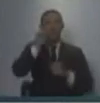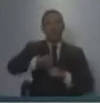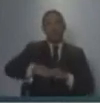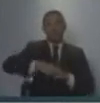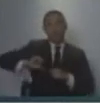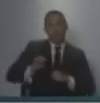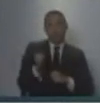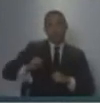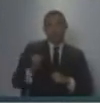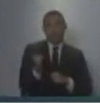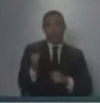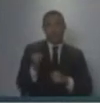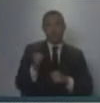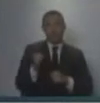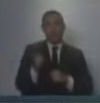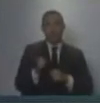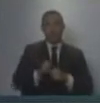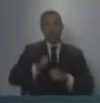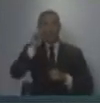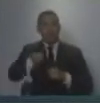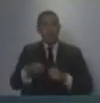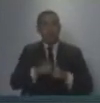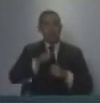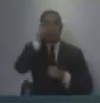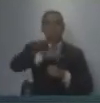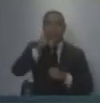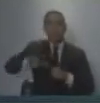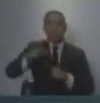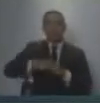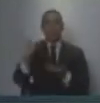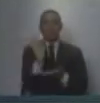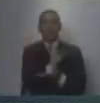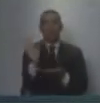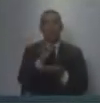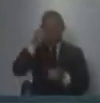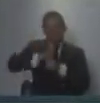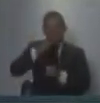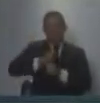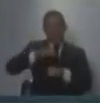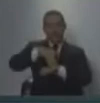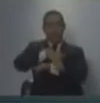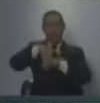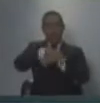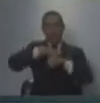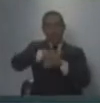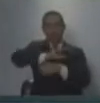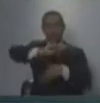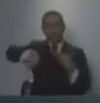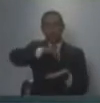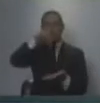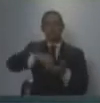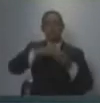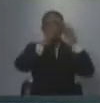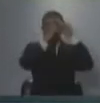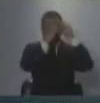Gobierno Nacional, a pesar de las diferencias políticas, han reconocido los avances del Cuerpo de Policía del Estado